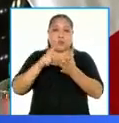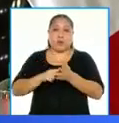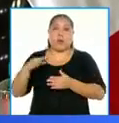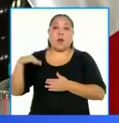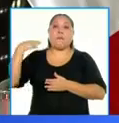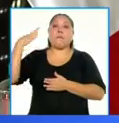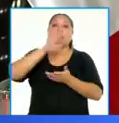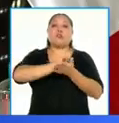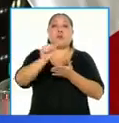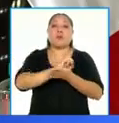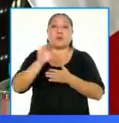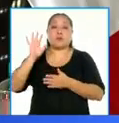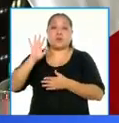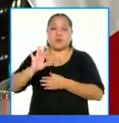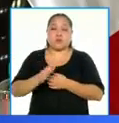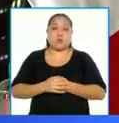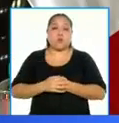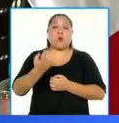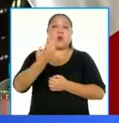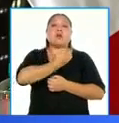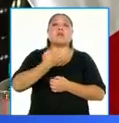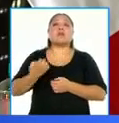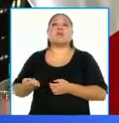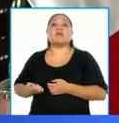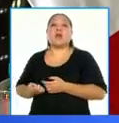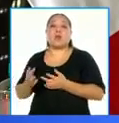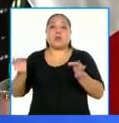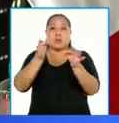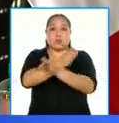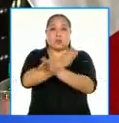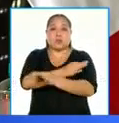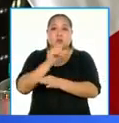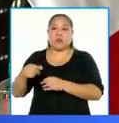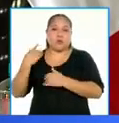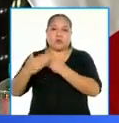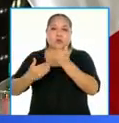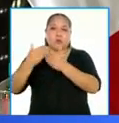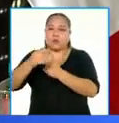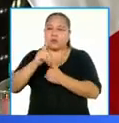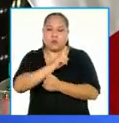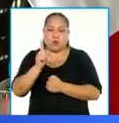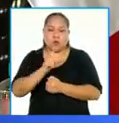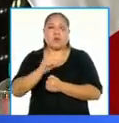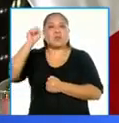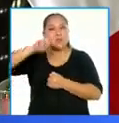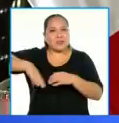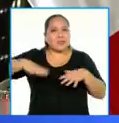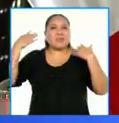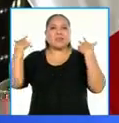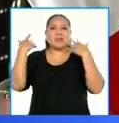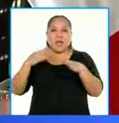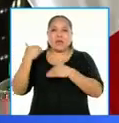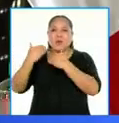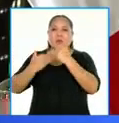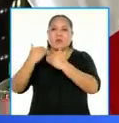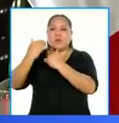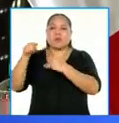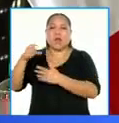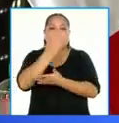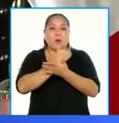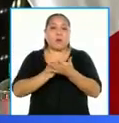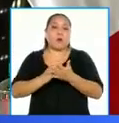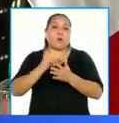que restan del gobierno de transición y emergencia no se vaya a avanzar. Ya empezamos a avanzar en algunos de estos aspectos, ¿no? Por